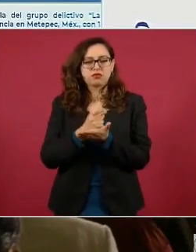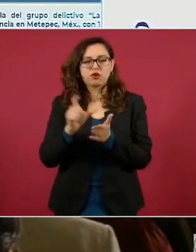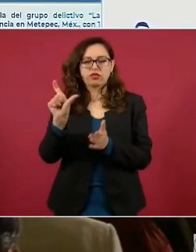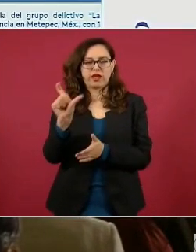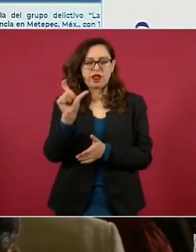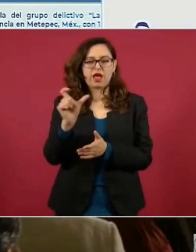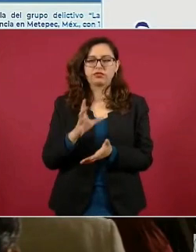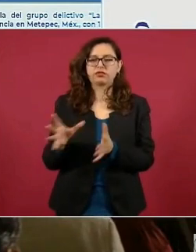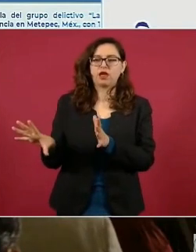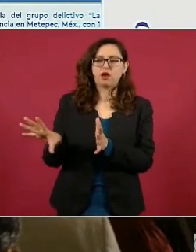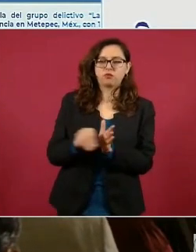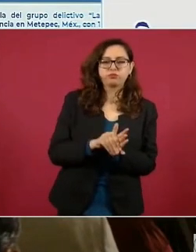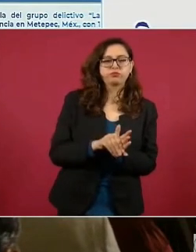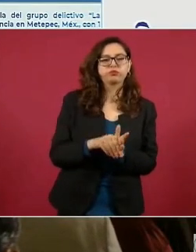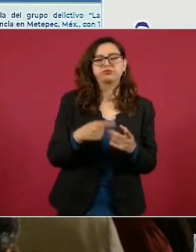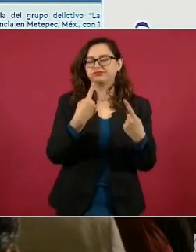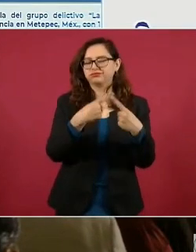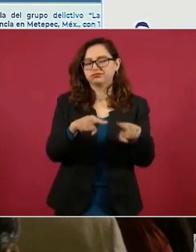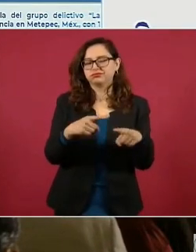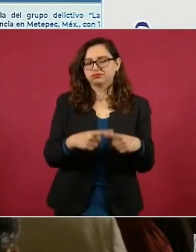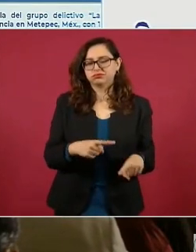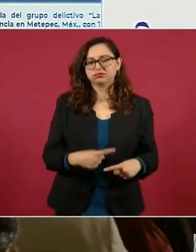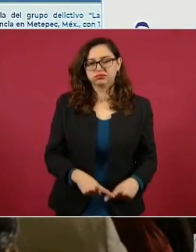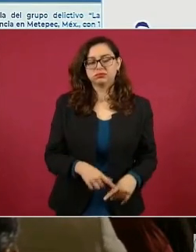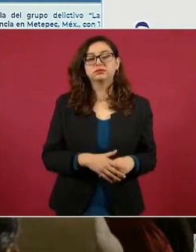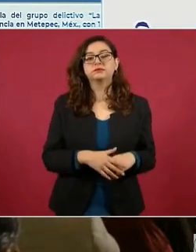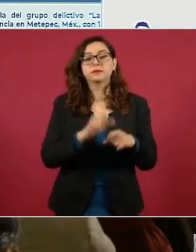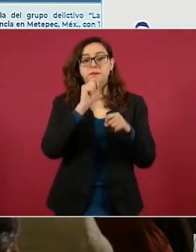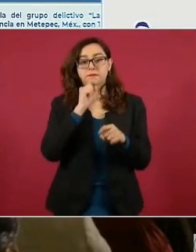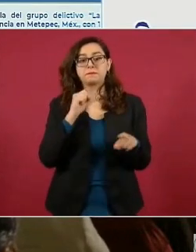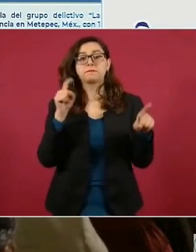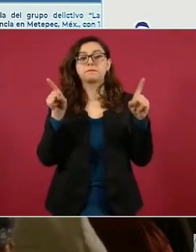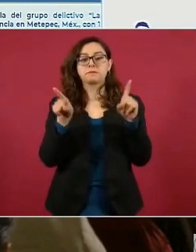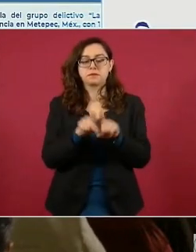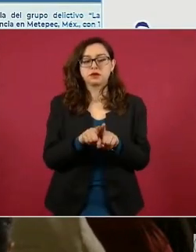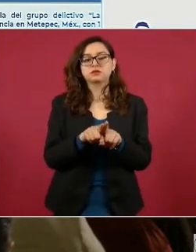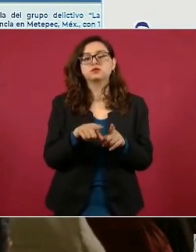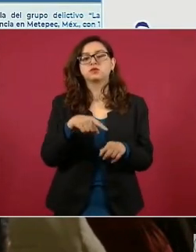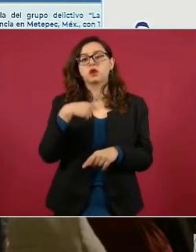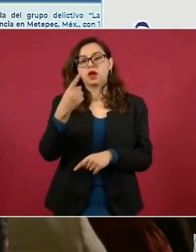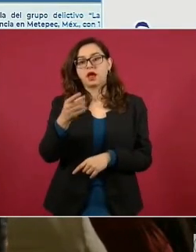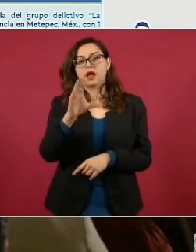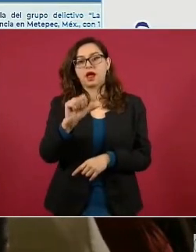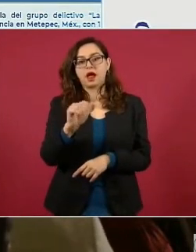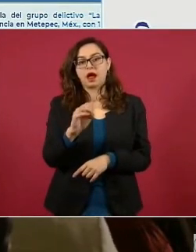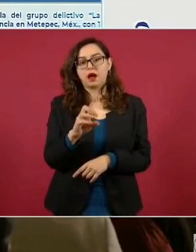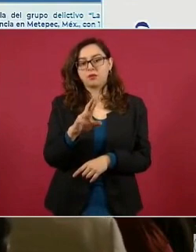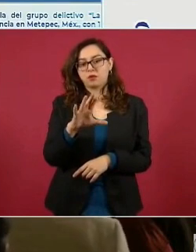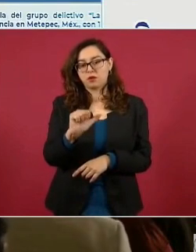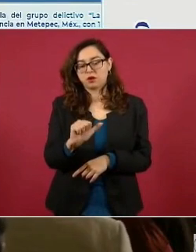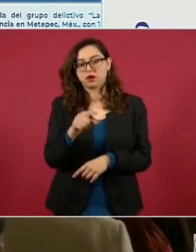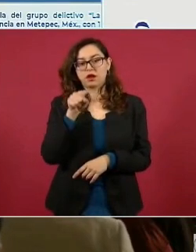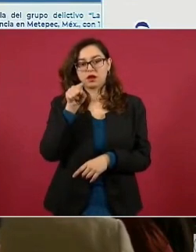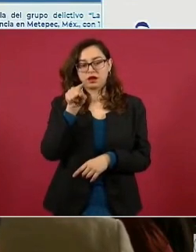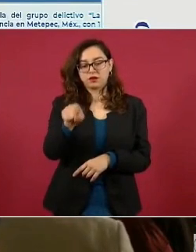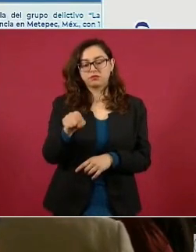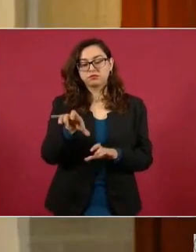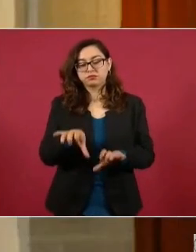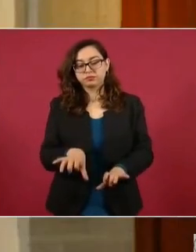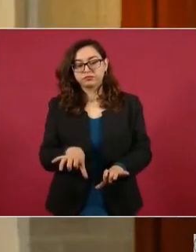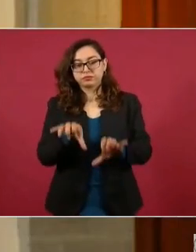septiembre en caborca guardia nacional sedena y policía estatal detienen al hermano de